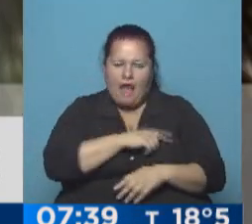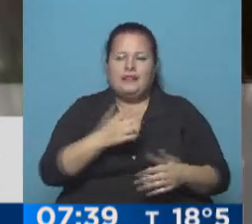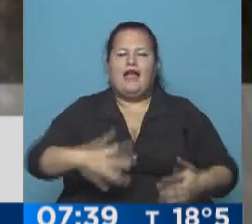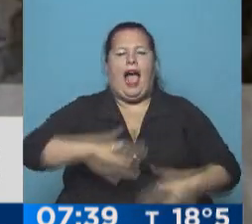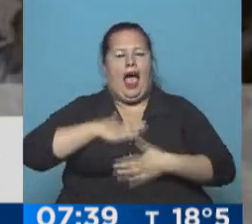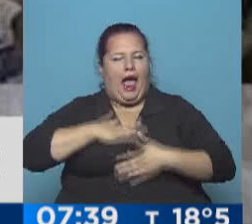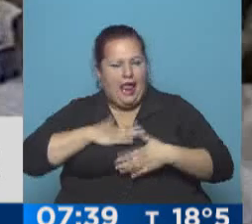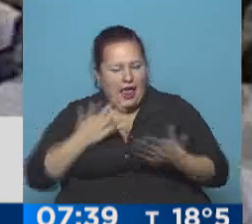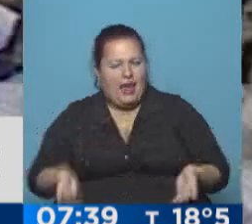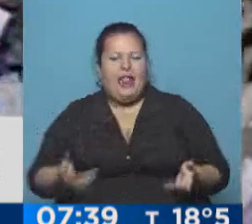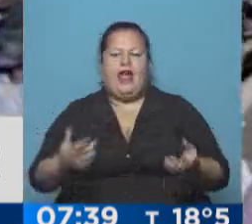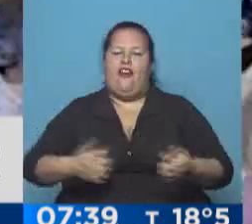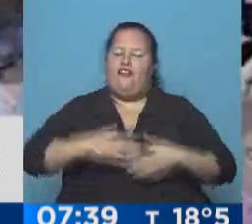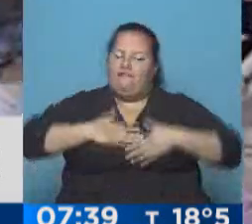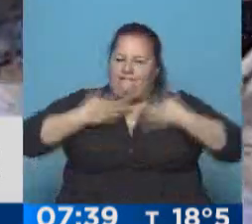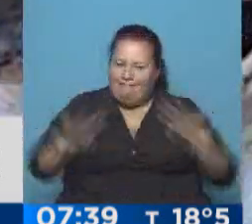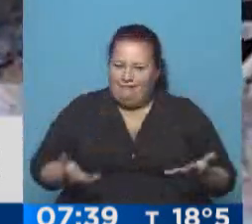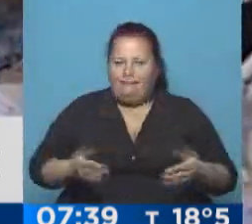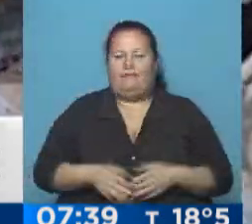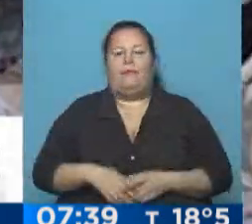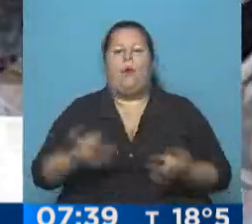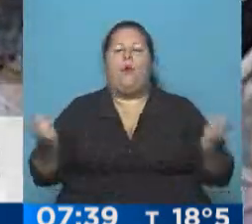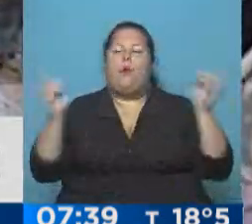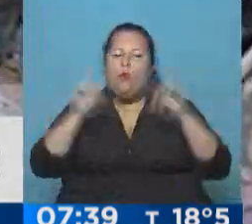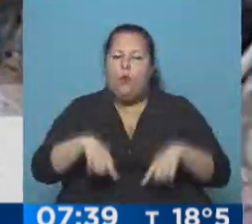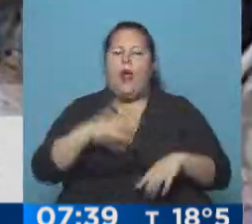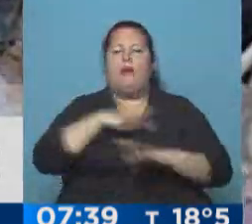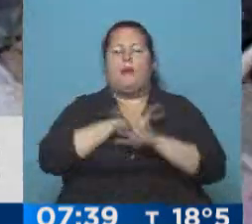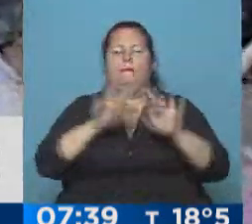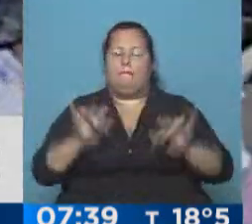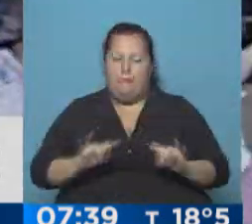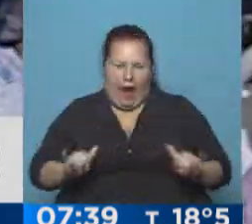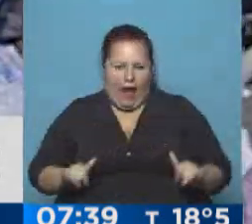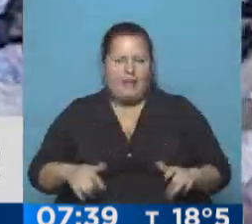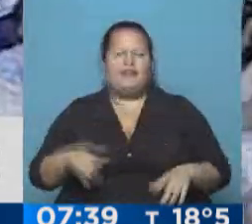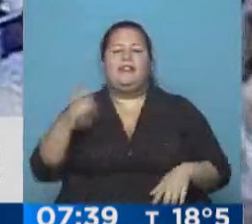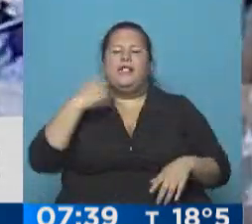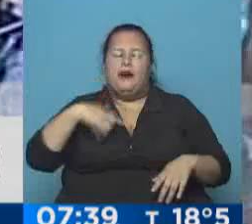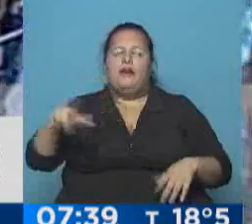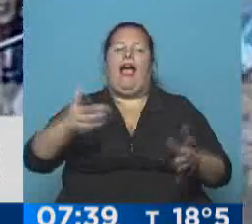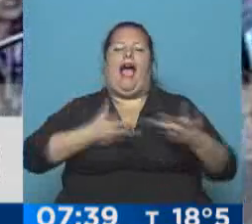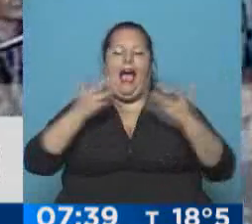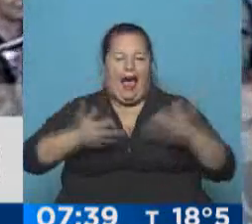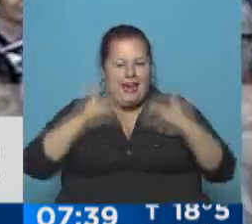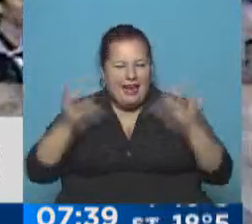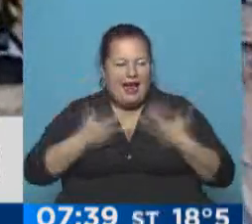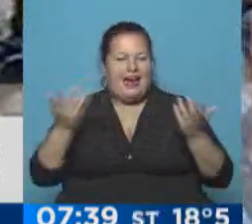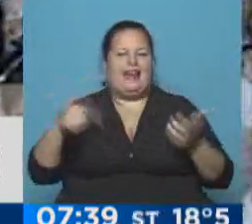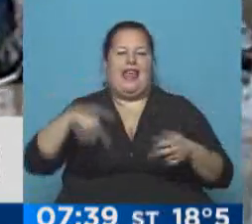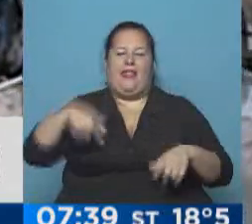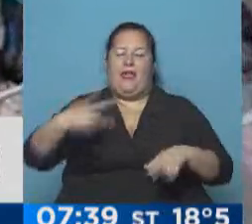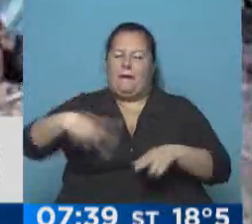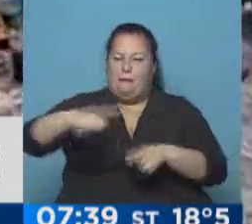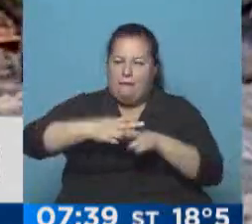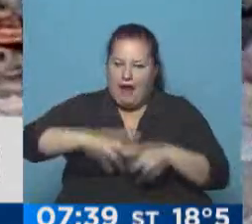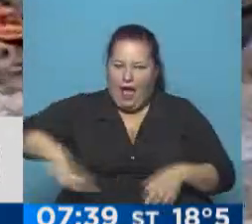alegría con entusiasmo a que vuelvan en paz a que lleven la alegría de esta Plaza